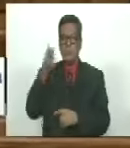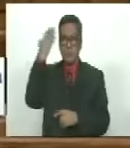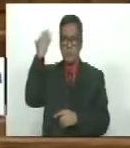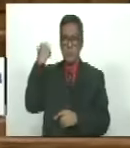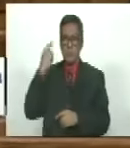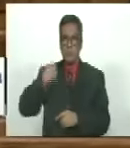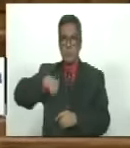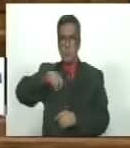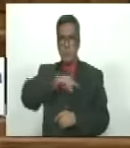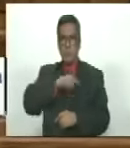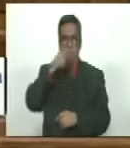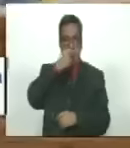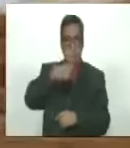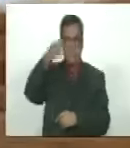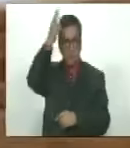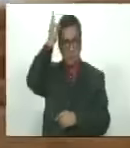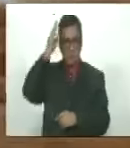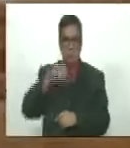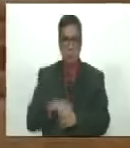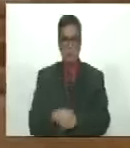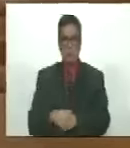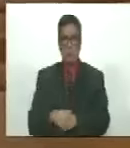ancestral de nuestros pueblos indígenas.